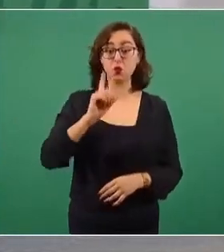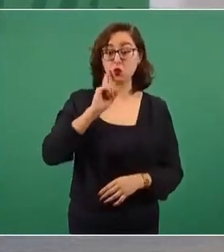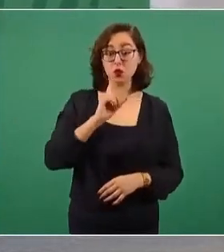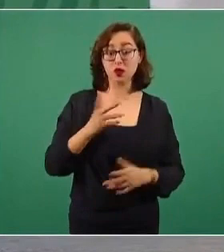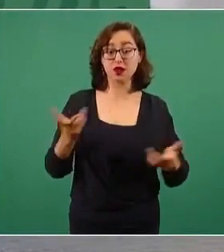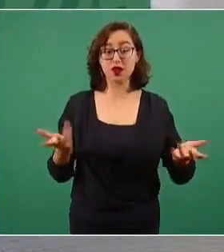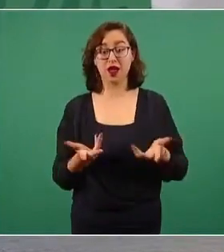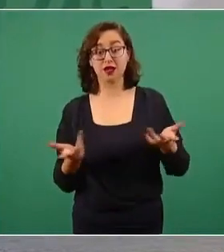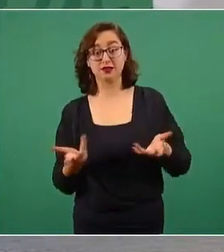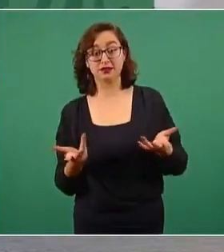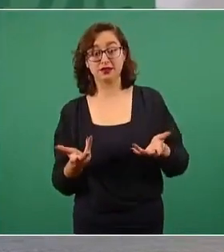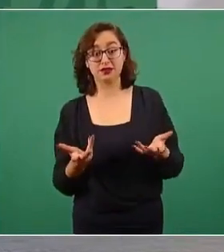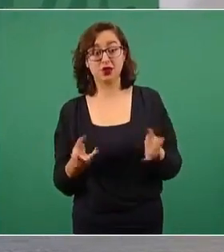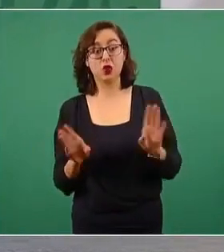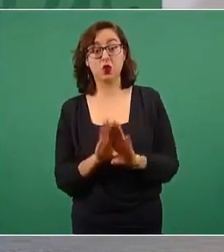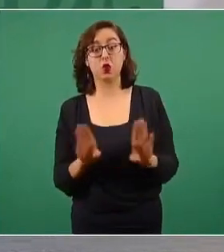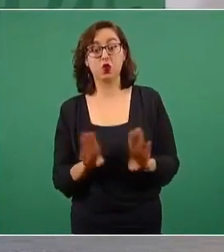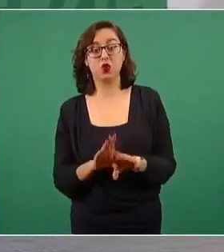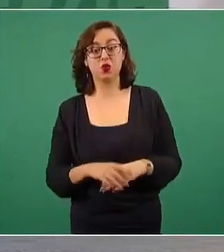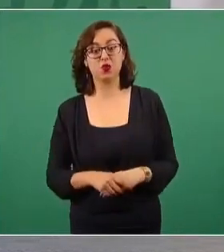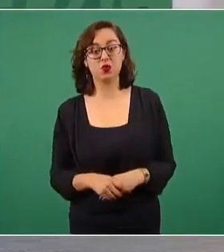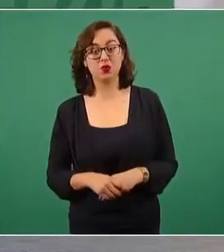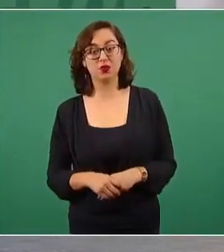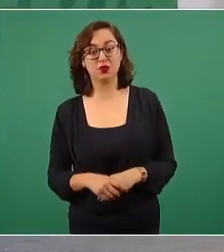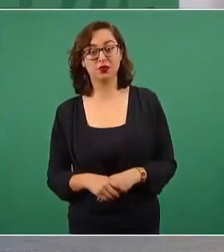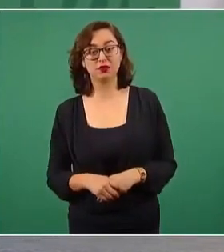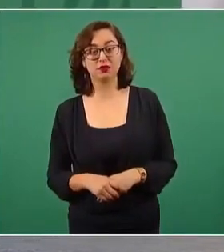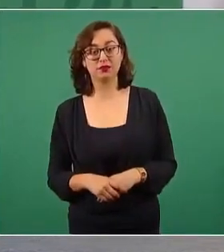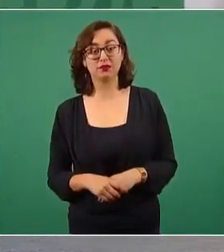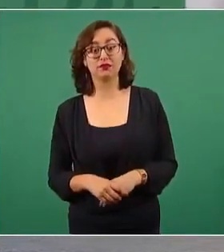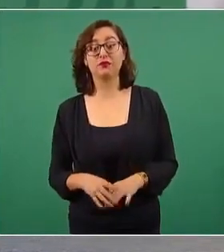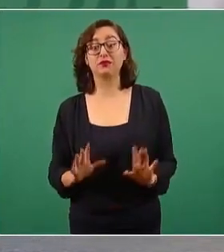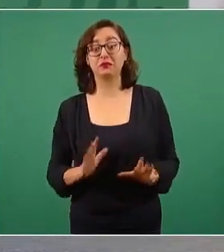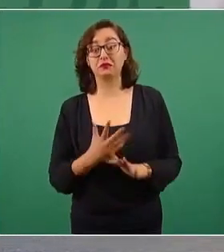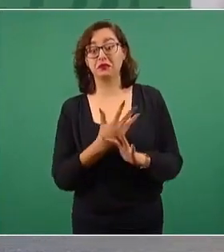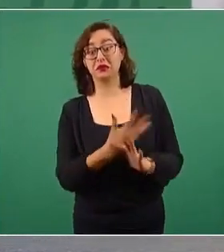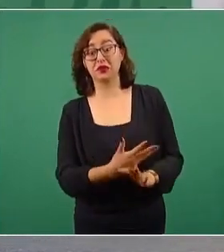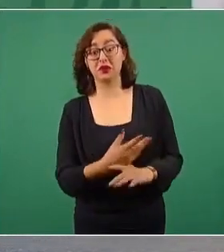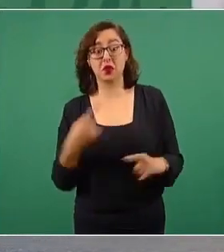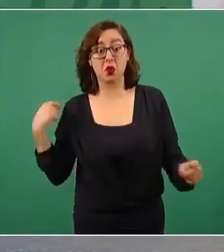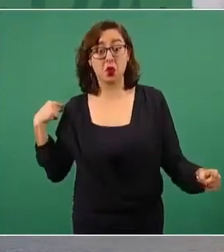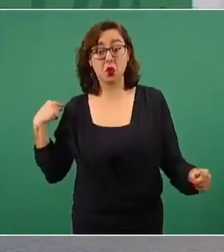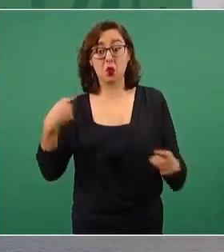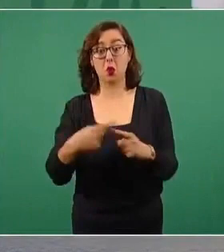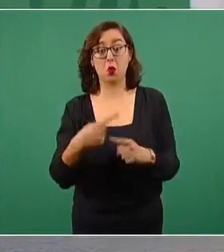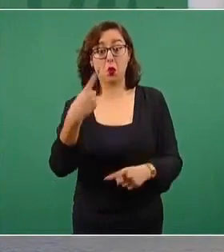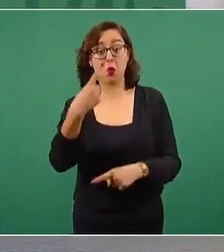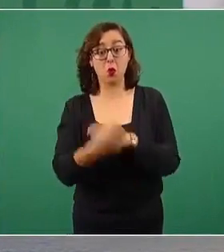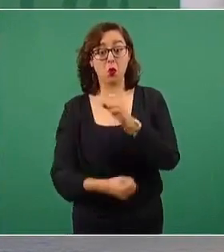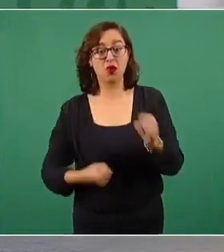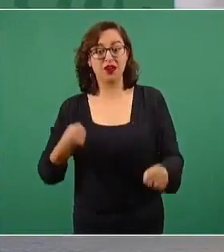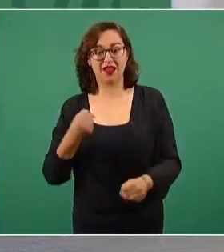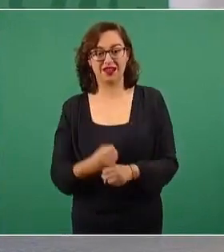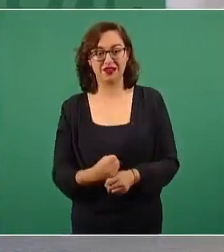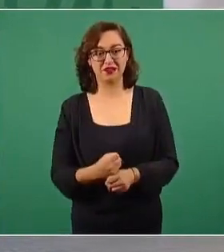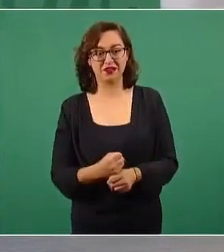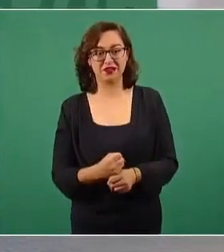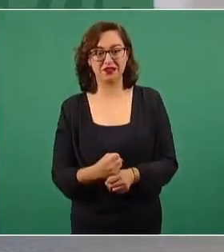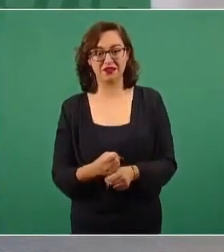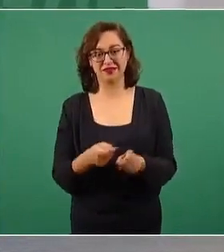es, en un año, dice, ¿no?, de aquí a